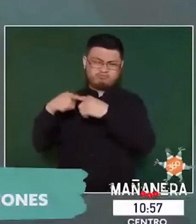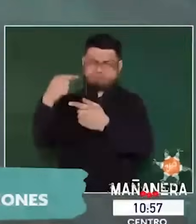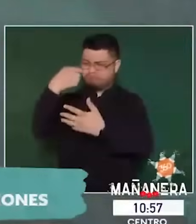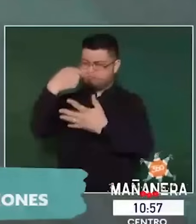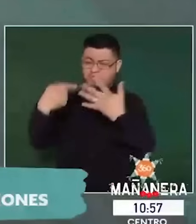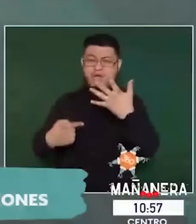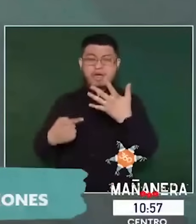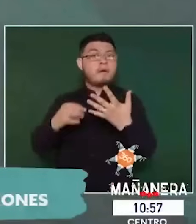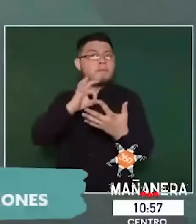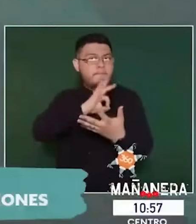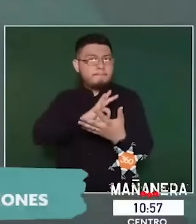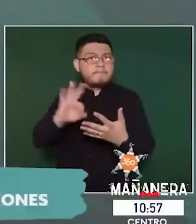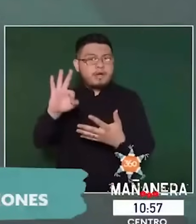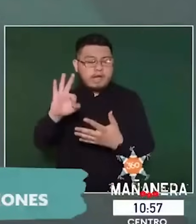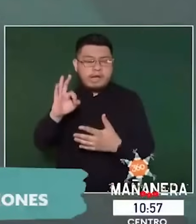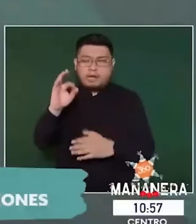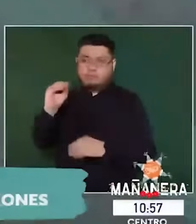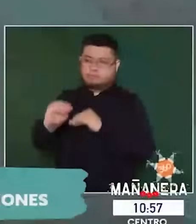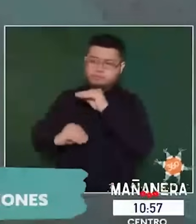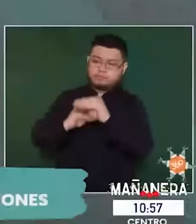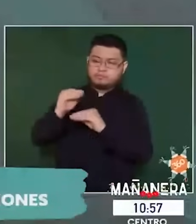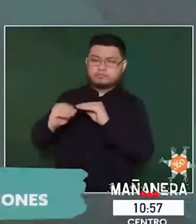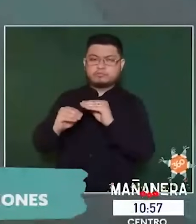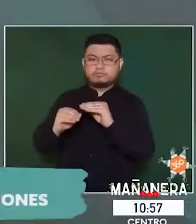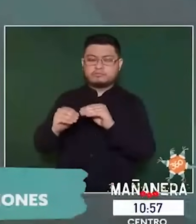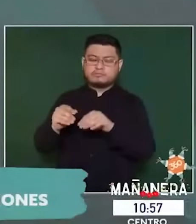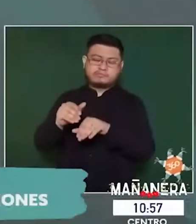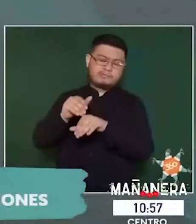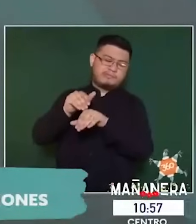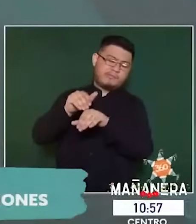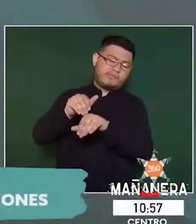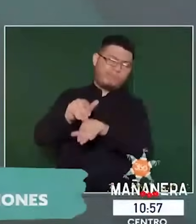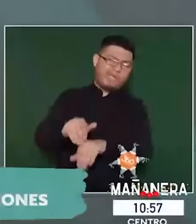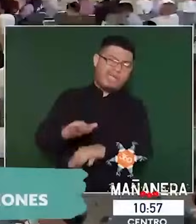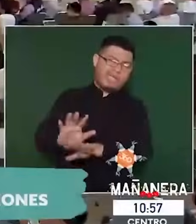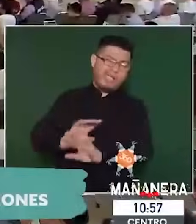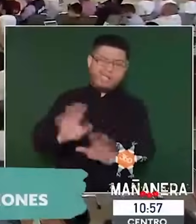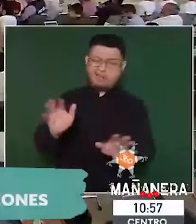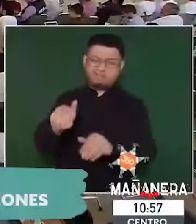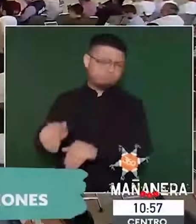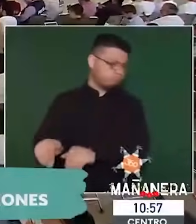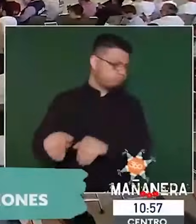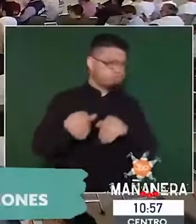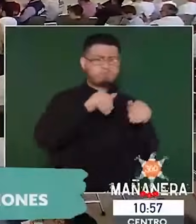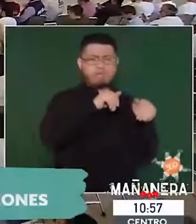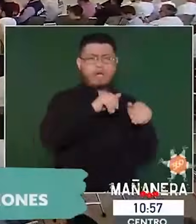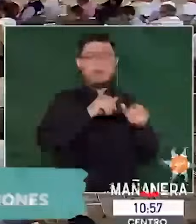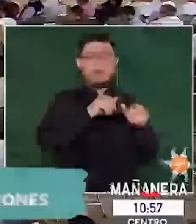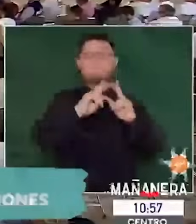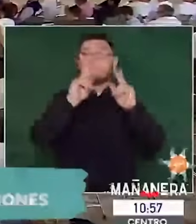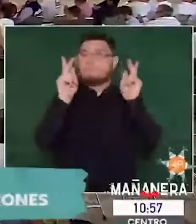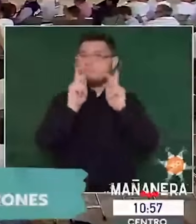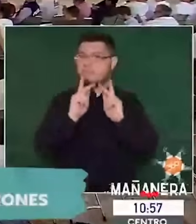de llevar a cabo una desobediencia civil pacífica o